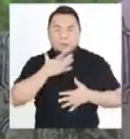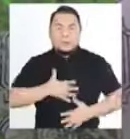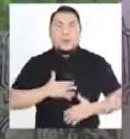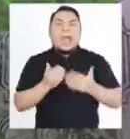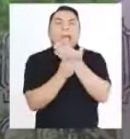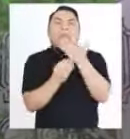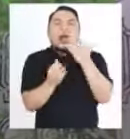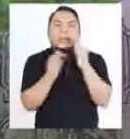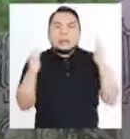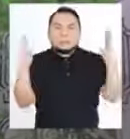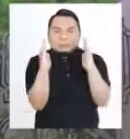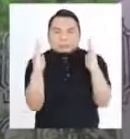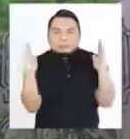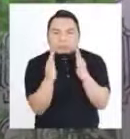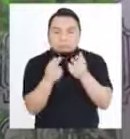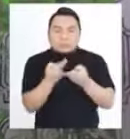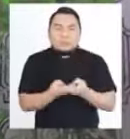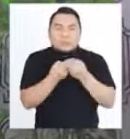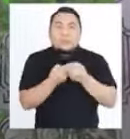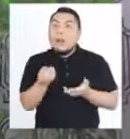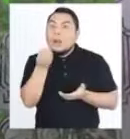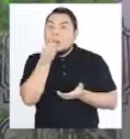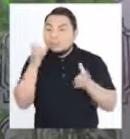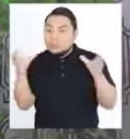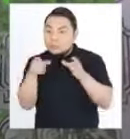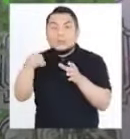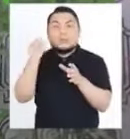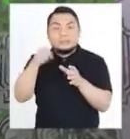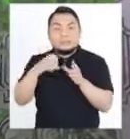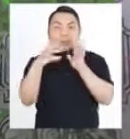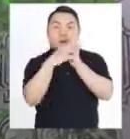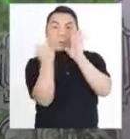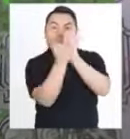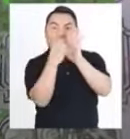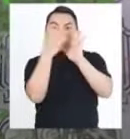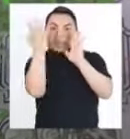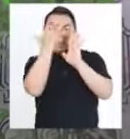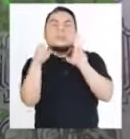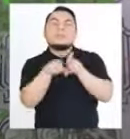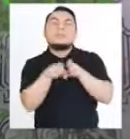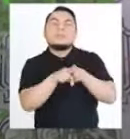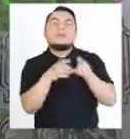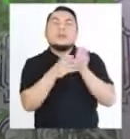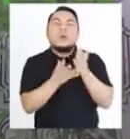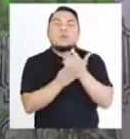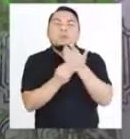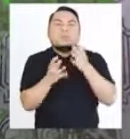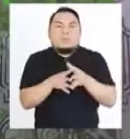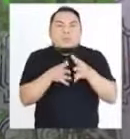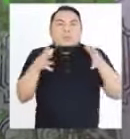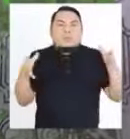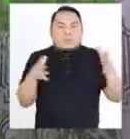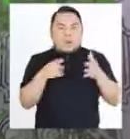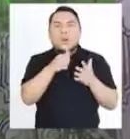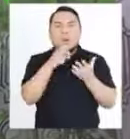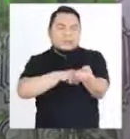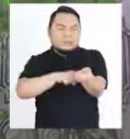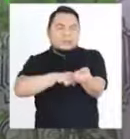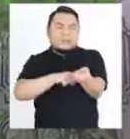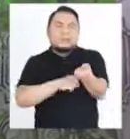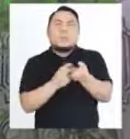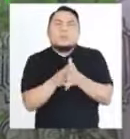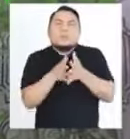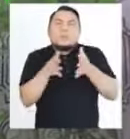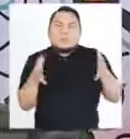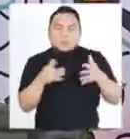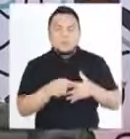de masa corporal y analizamos la relación entre los alimentos que contienen octógonos y los altos niveles de colesterol y triglicéridos